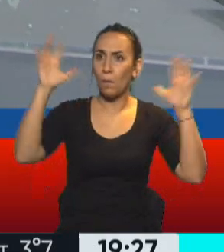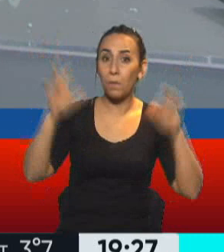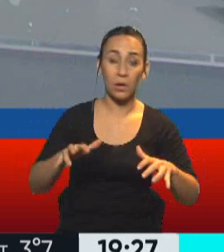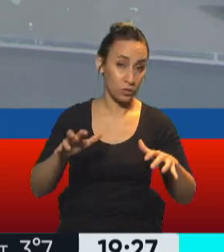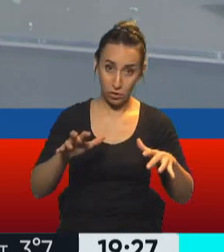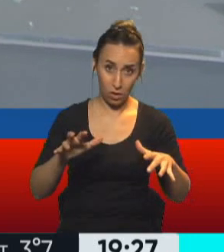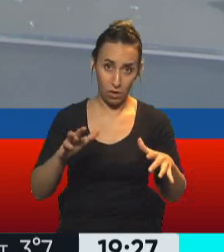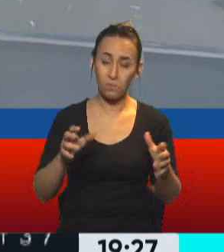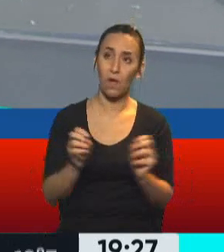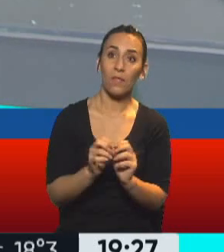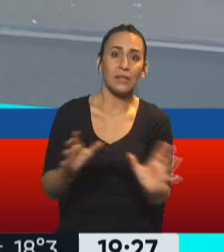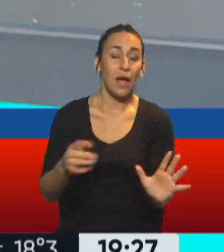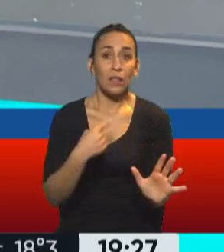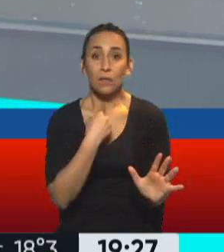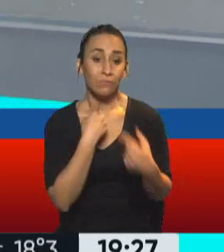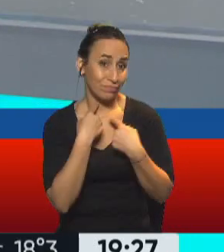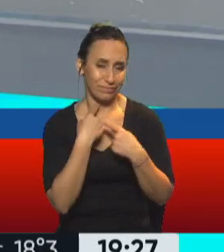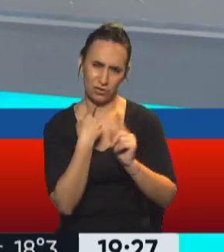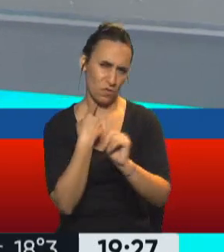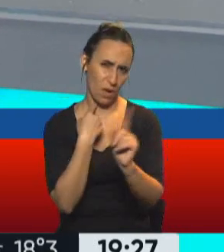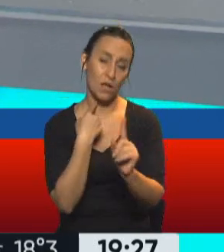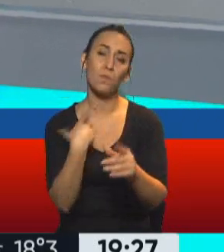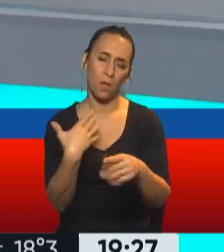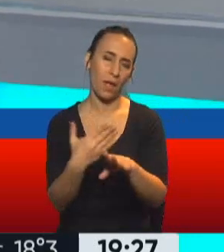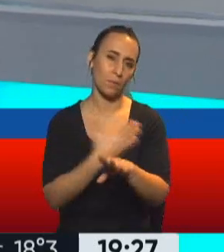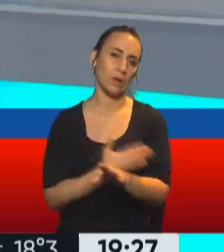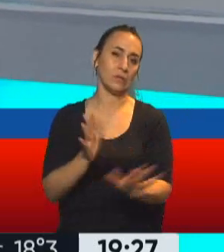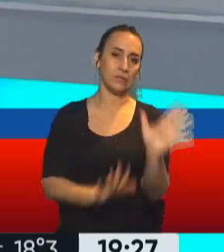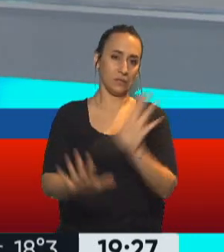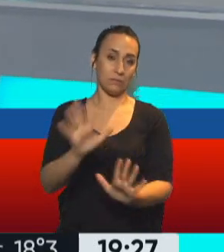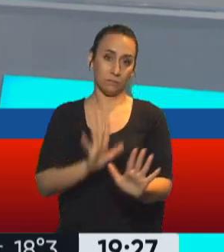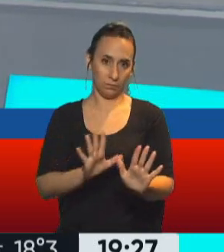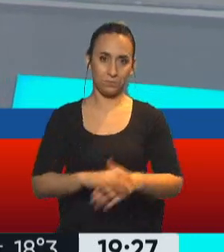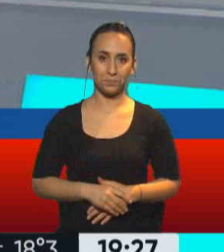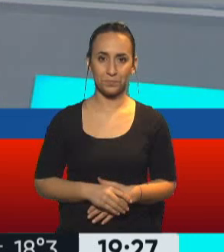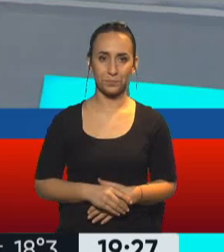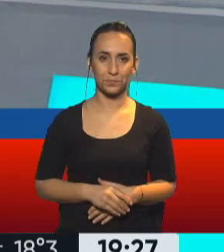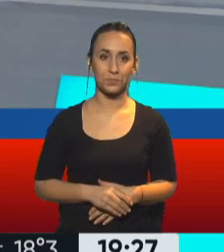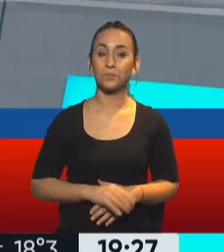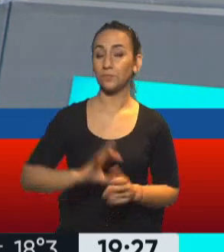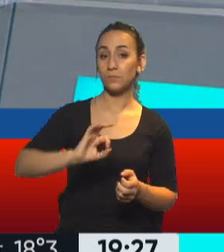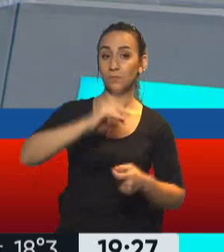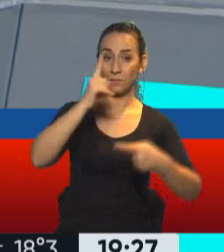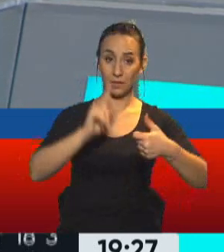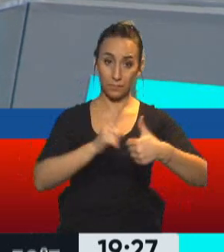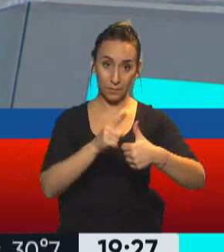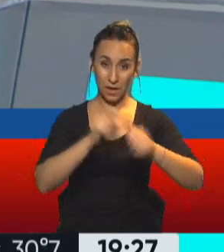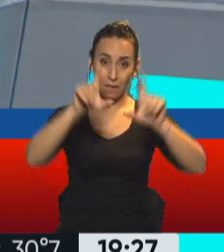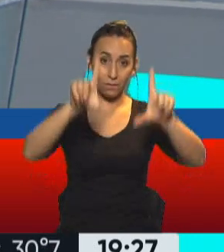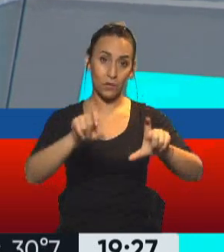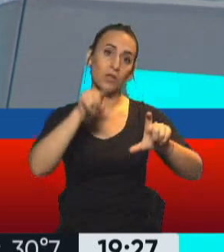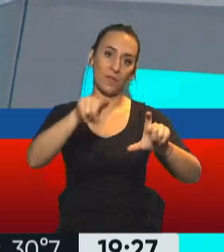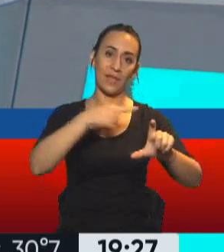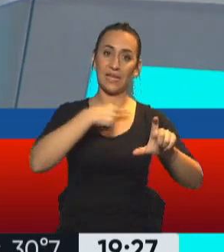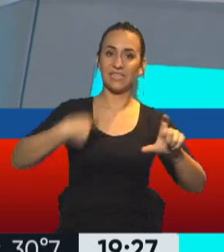si mejoramos también nuestras prácticas de consumo, de producción, etcétera. Primera imagen, y en este caso Zhengzhou, en China. Bueno, las imágenes,